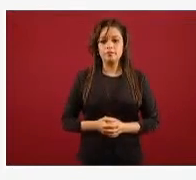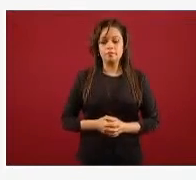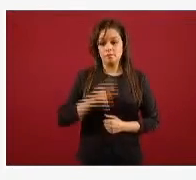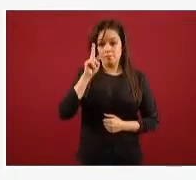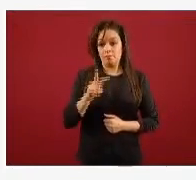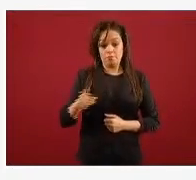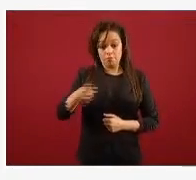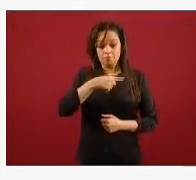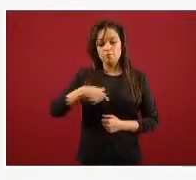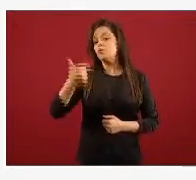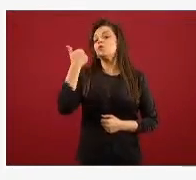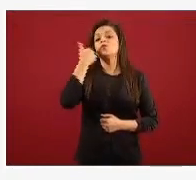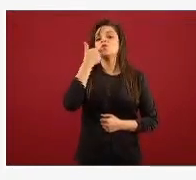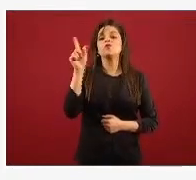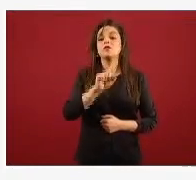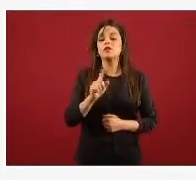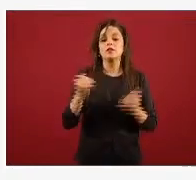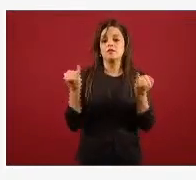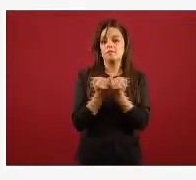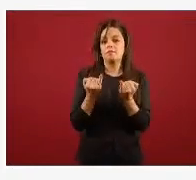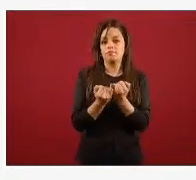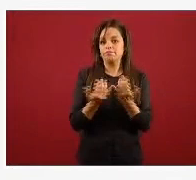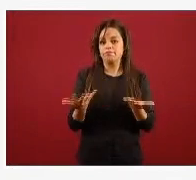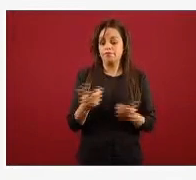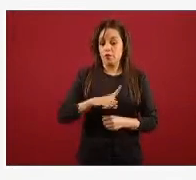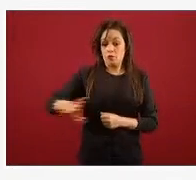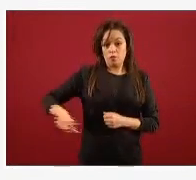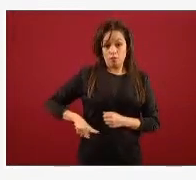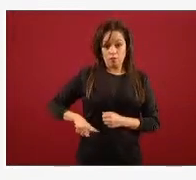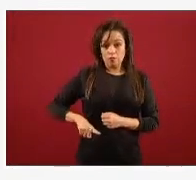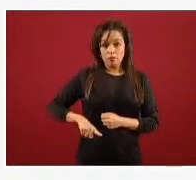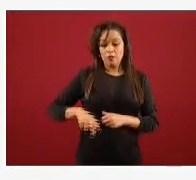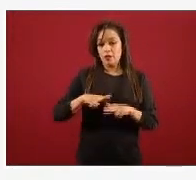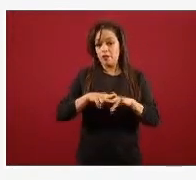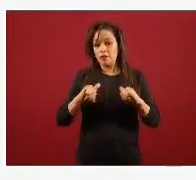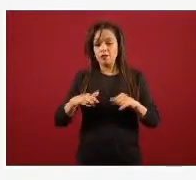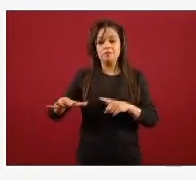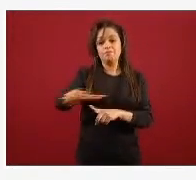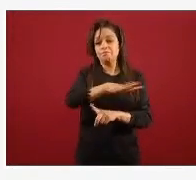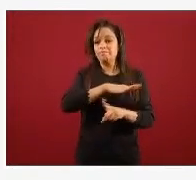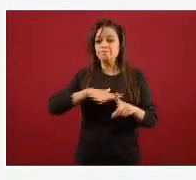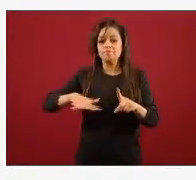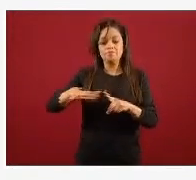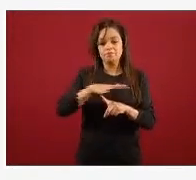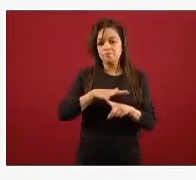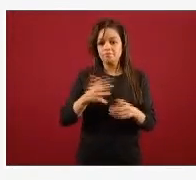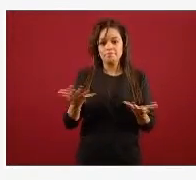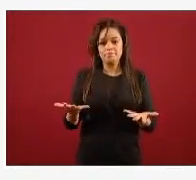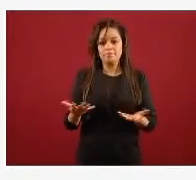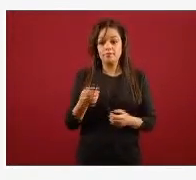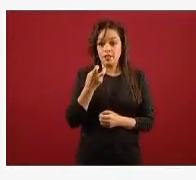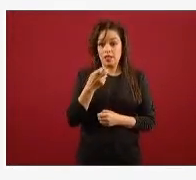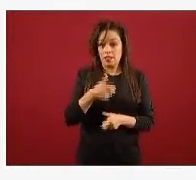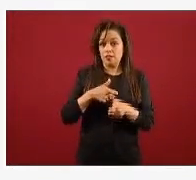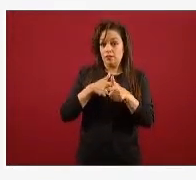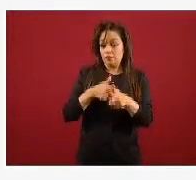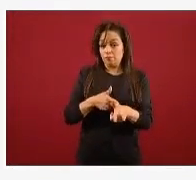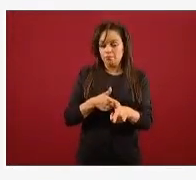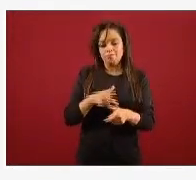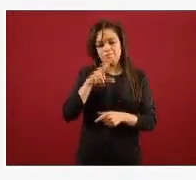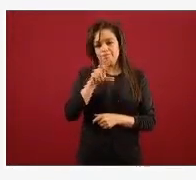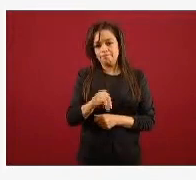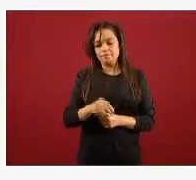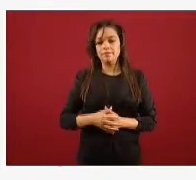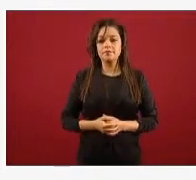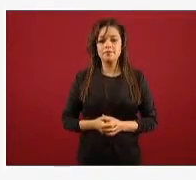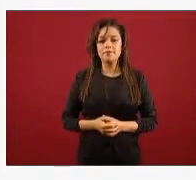vivir, ni el gobierno ni la sociedad. Nadie quiere vivir esa situación, porque